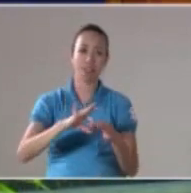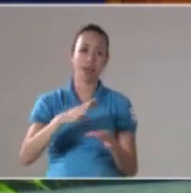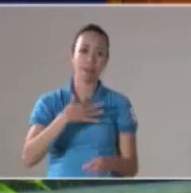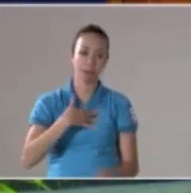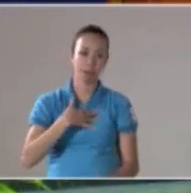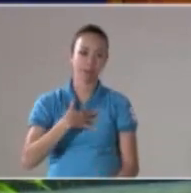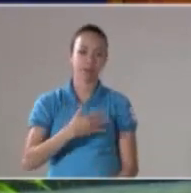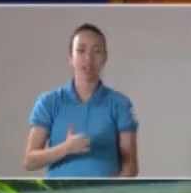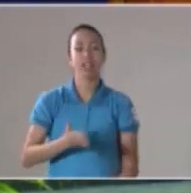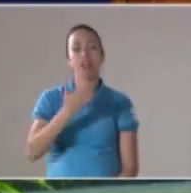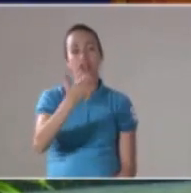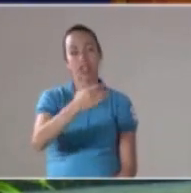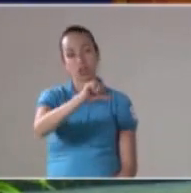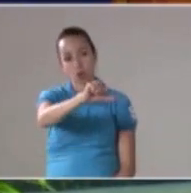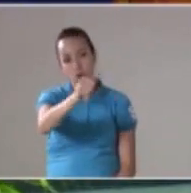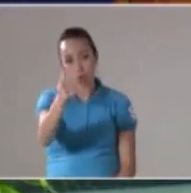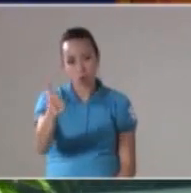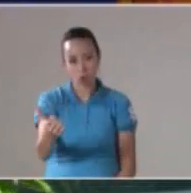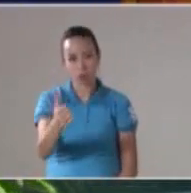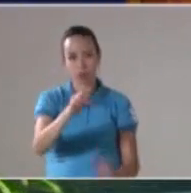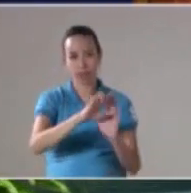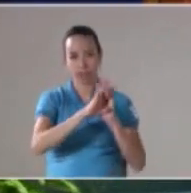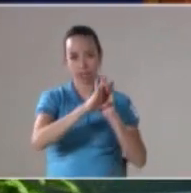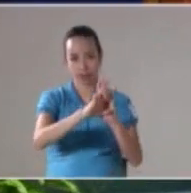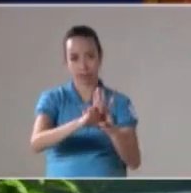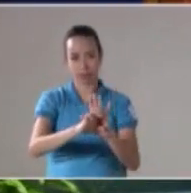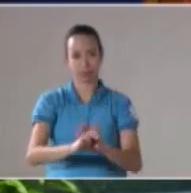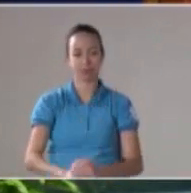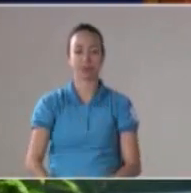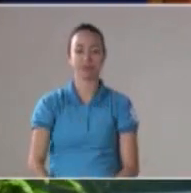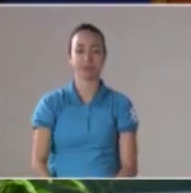Se lo va a poner de otra manera, pues. Mire,